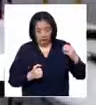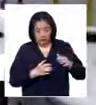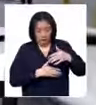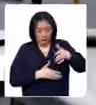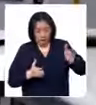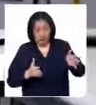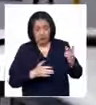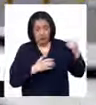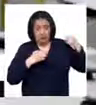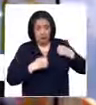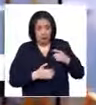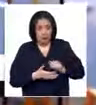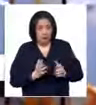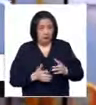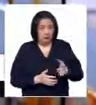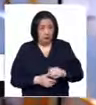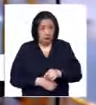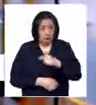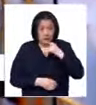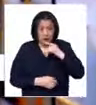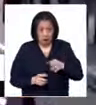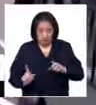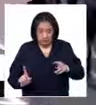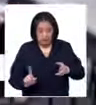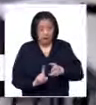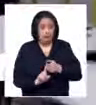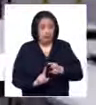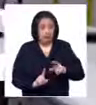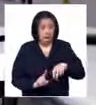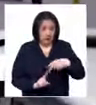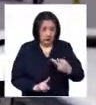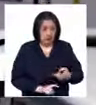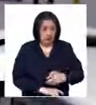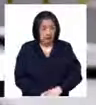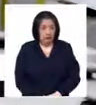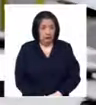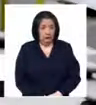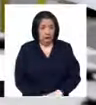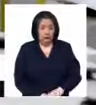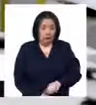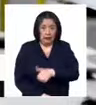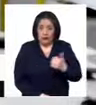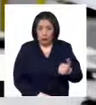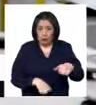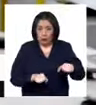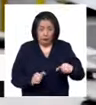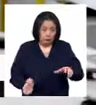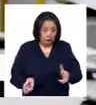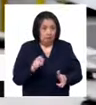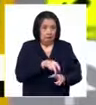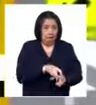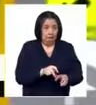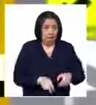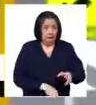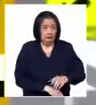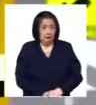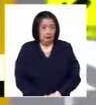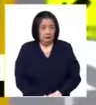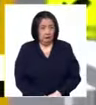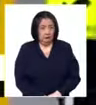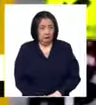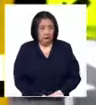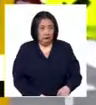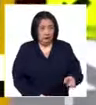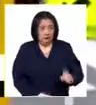servicio de delivery atropelló a una mujer, se cayó de la motocicleta y se subió de inmediato al vehículo de su compañero, evitando